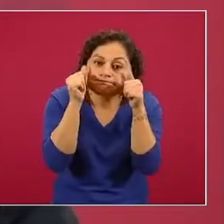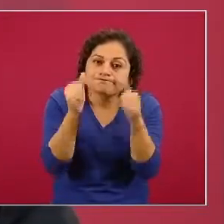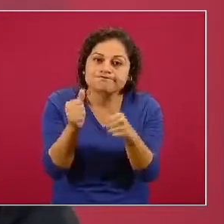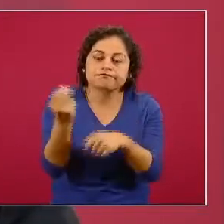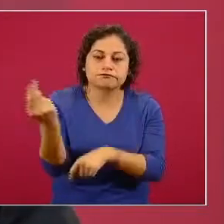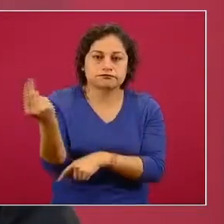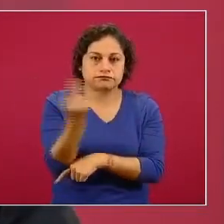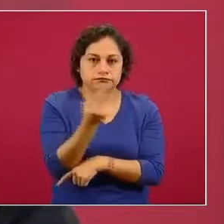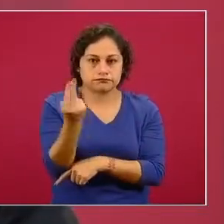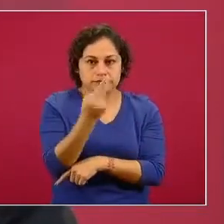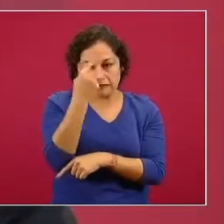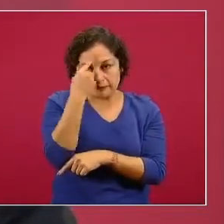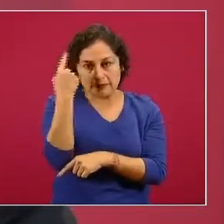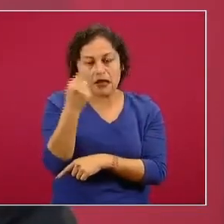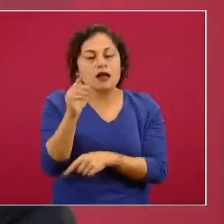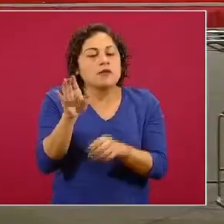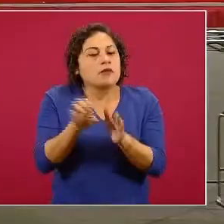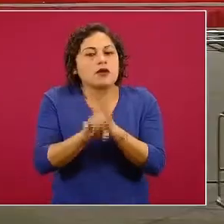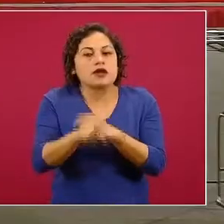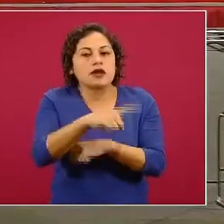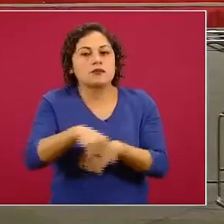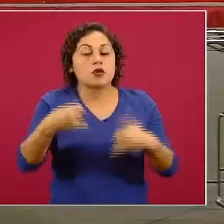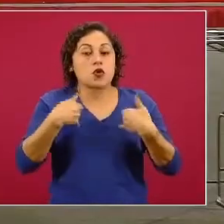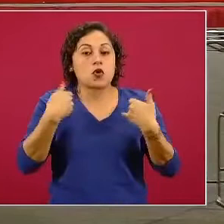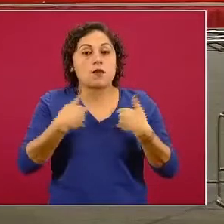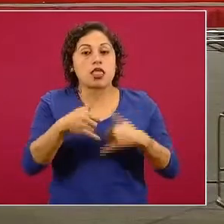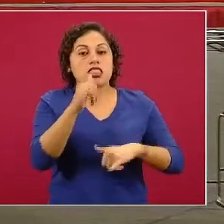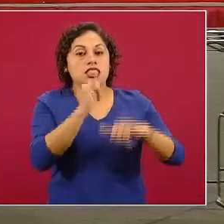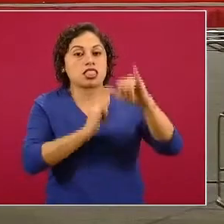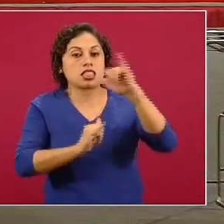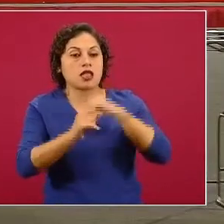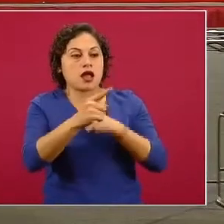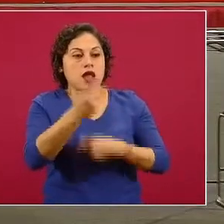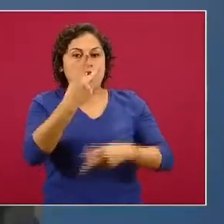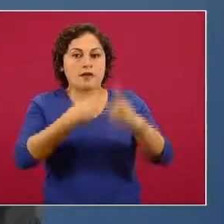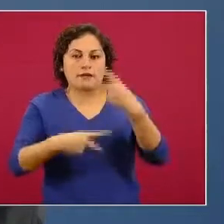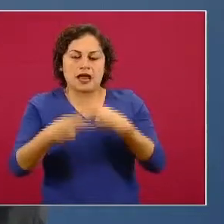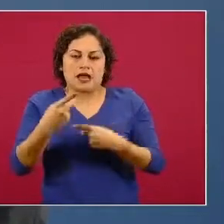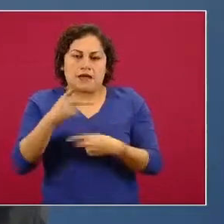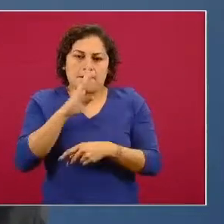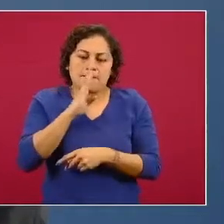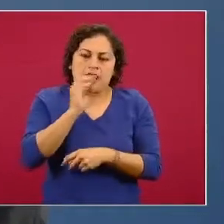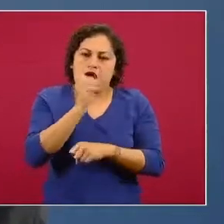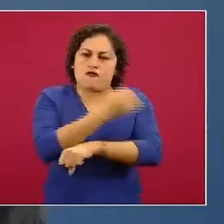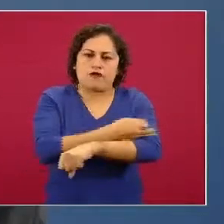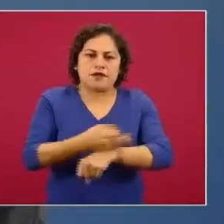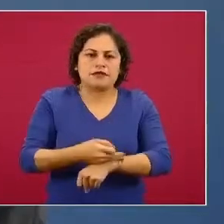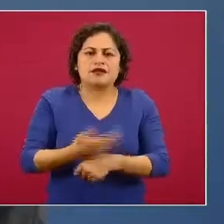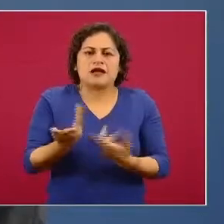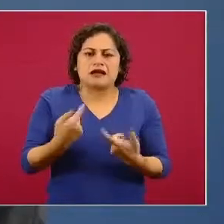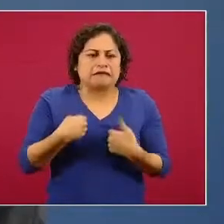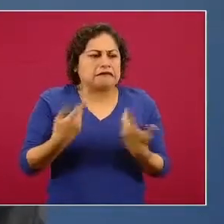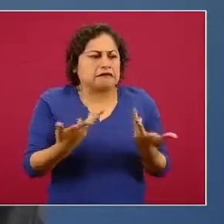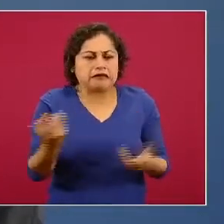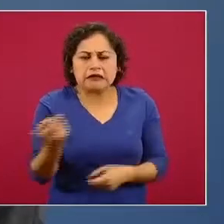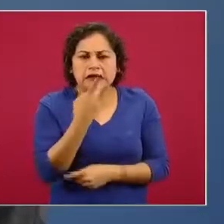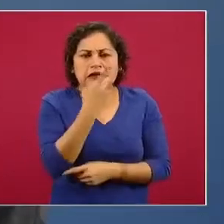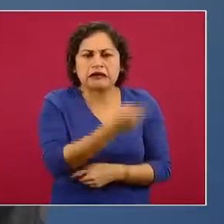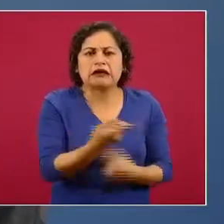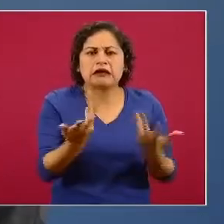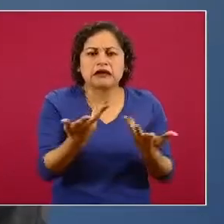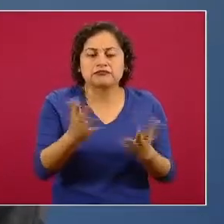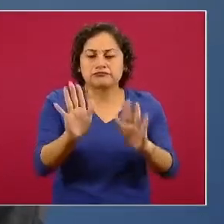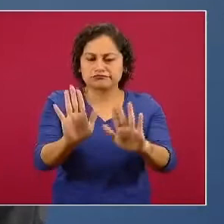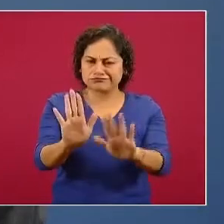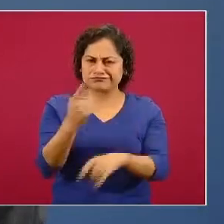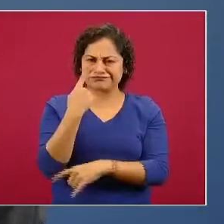hay un adolescente que consume alcohol y nos consultan y nos dicen, doctor, ¿qué le digo? en general decimos, más que decirle